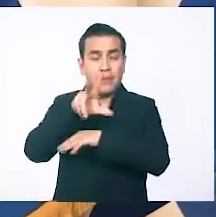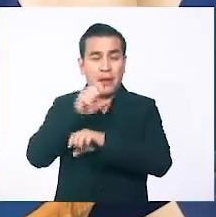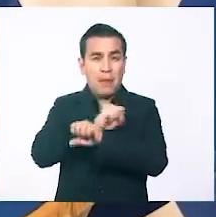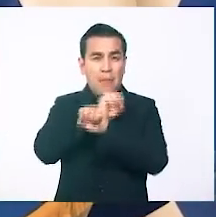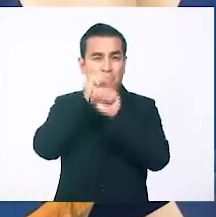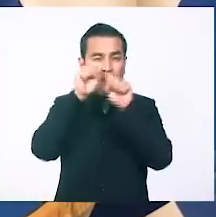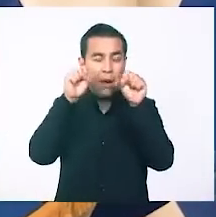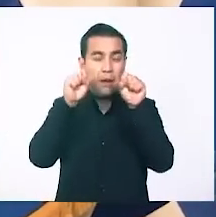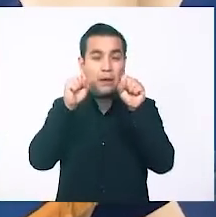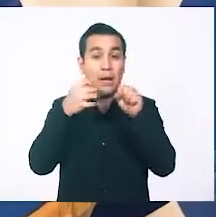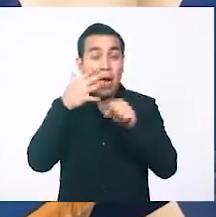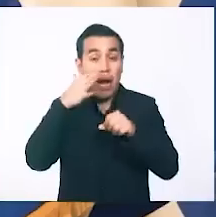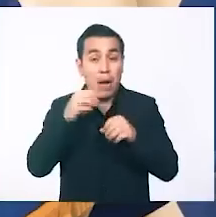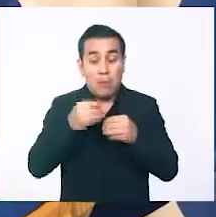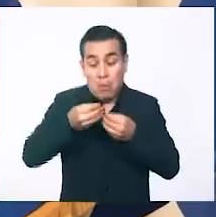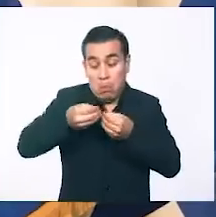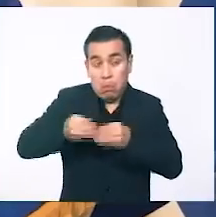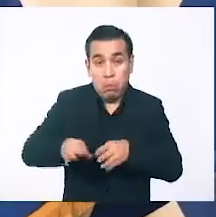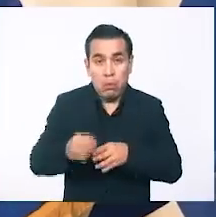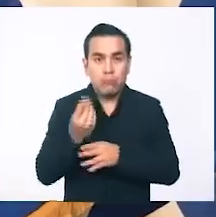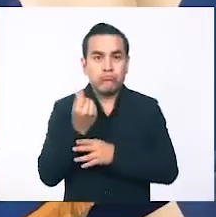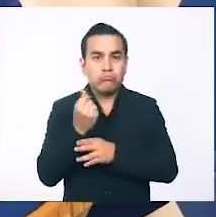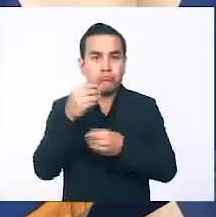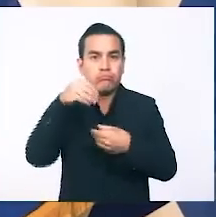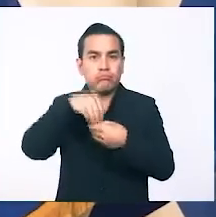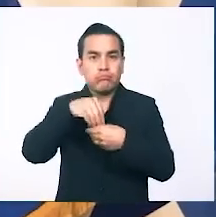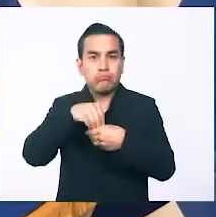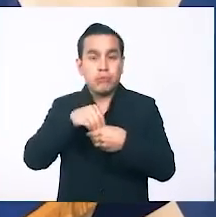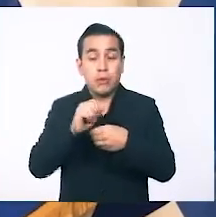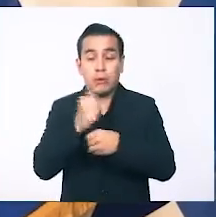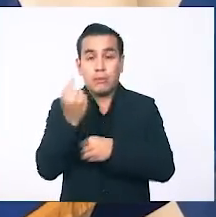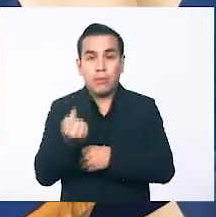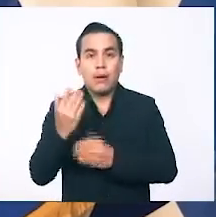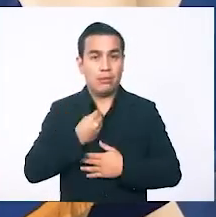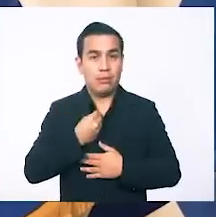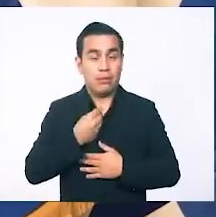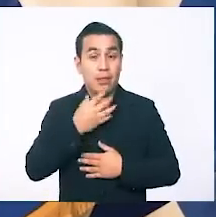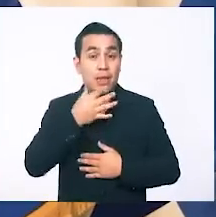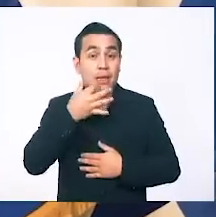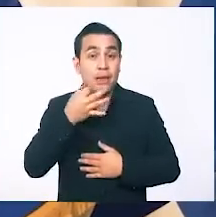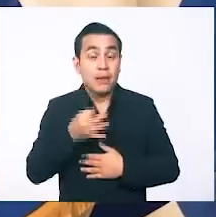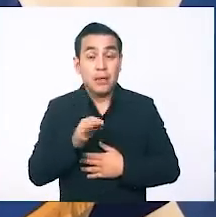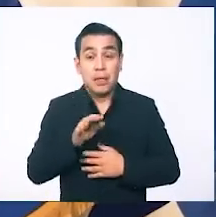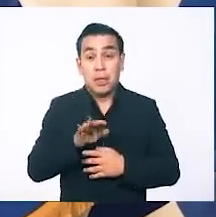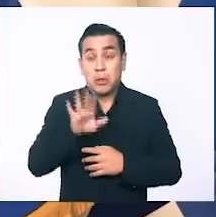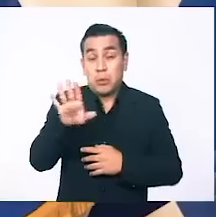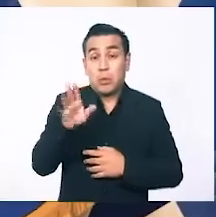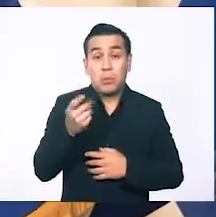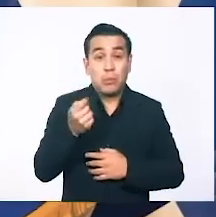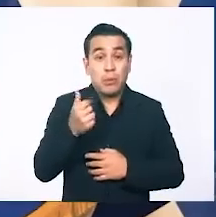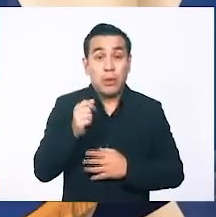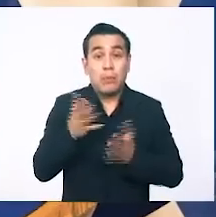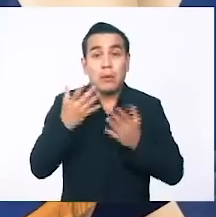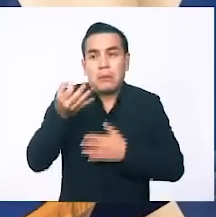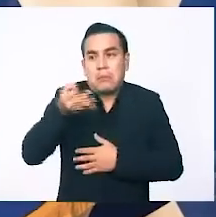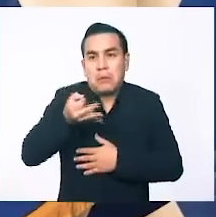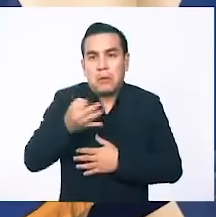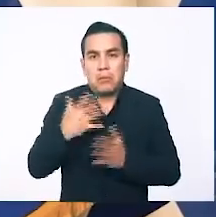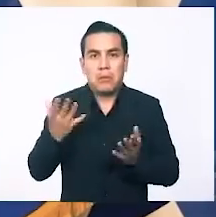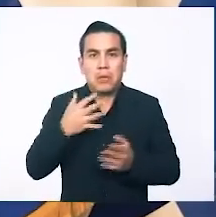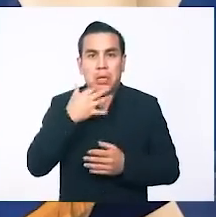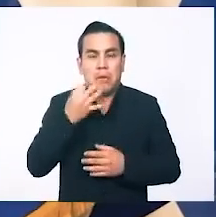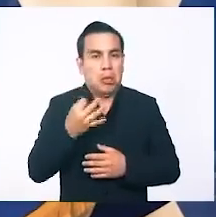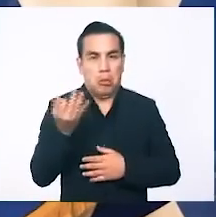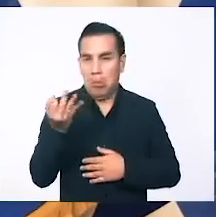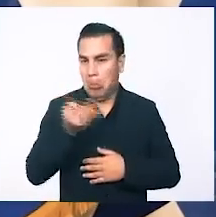en la calle y yo creo que se le cae la billetera y sale corriendo el de atrás y se la levanta y se la va a dar. Si tienen policía, ¿por qué? Tiene que tener, porque casi ni